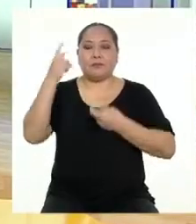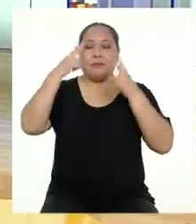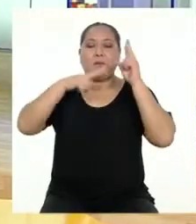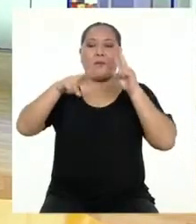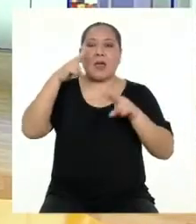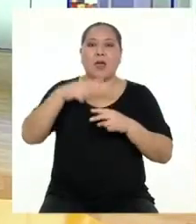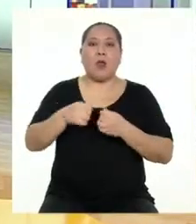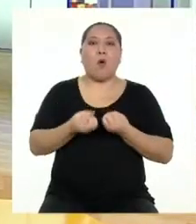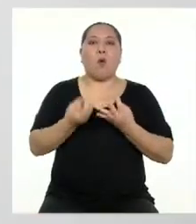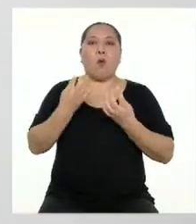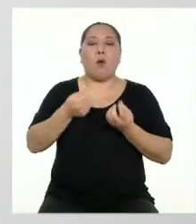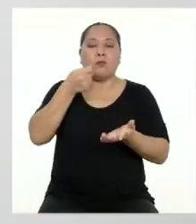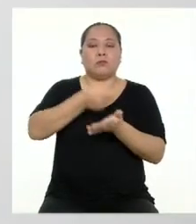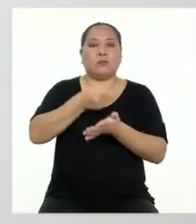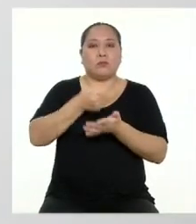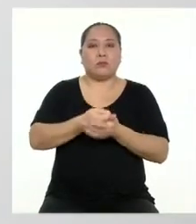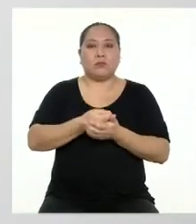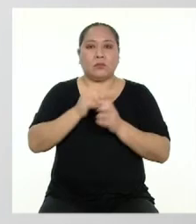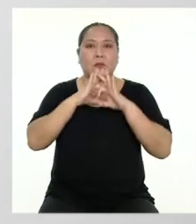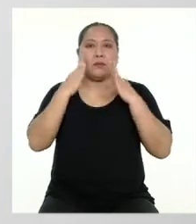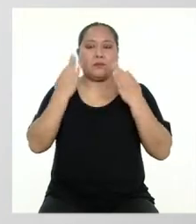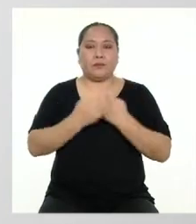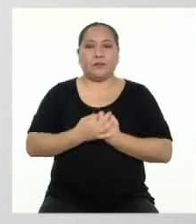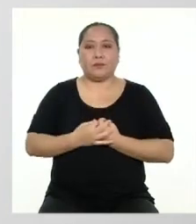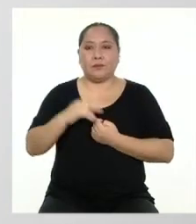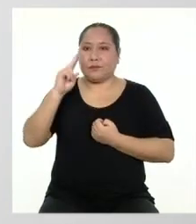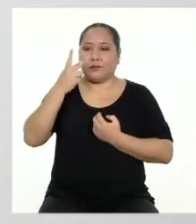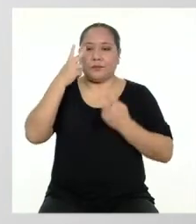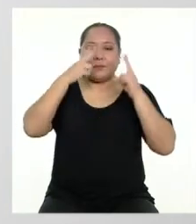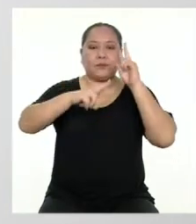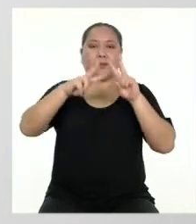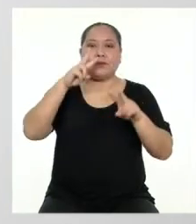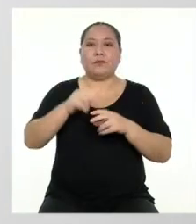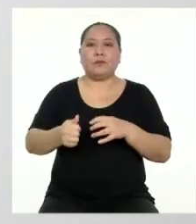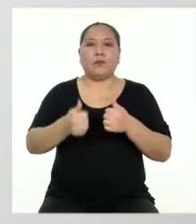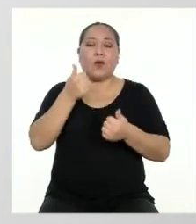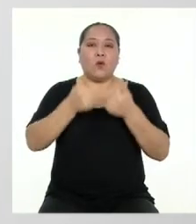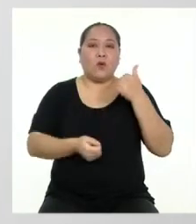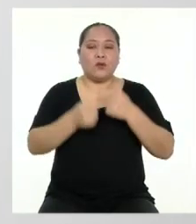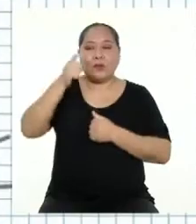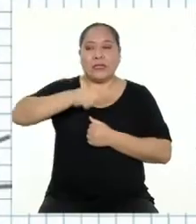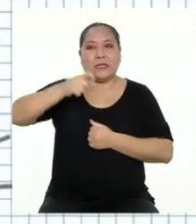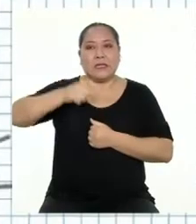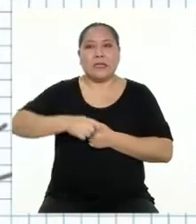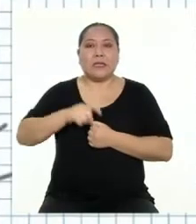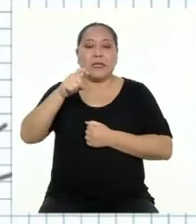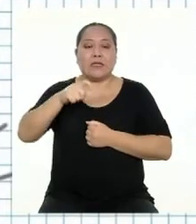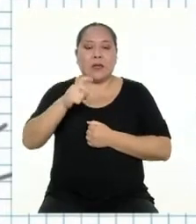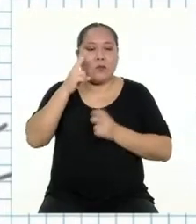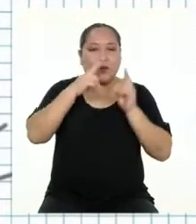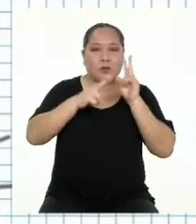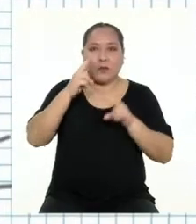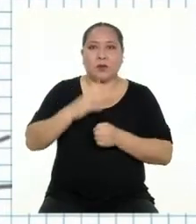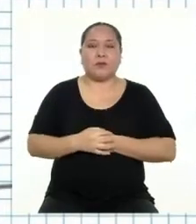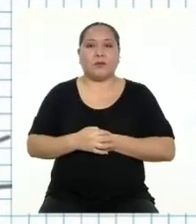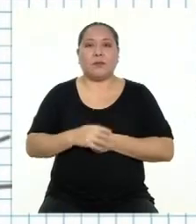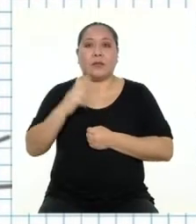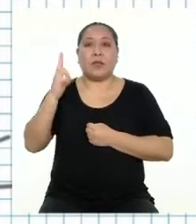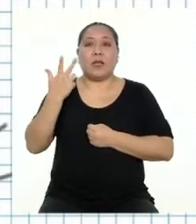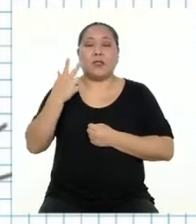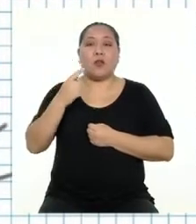el ingreso familiar. Segundo, identificar cuáles son las necesidades que debemos satisfacer. Tercero, conocer los costos